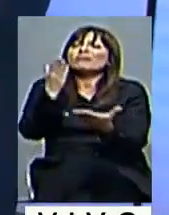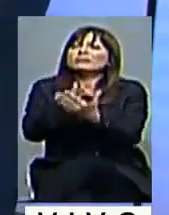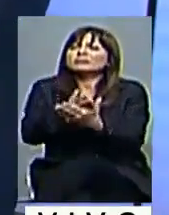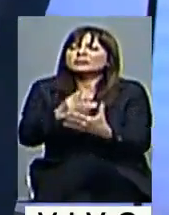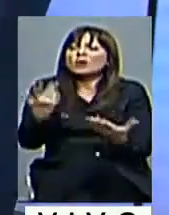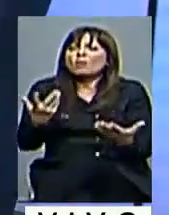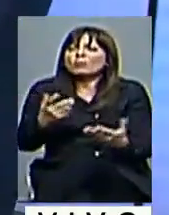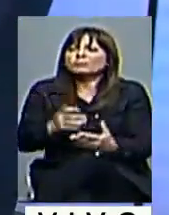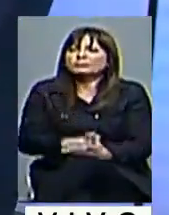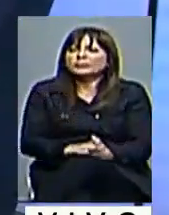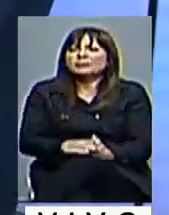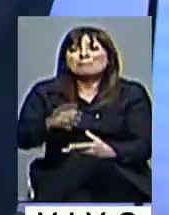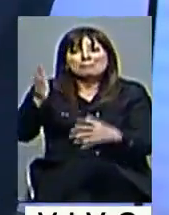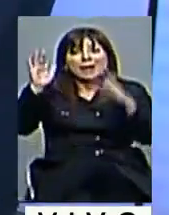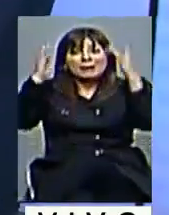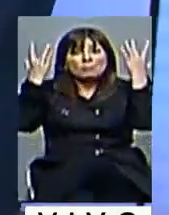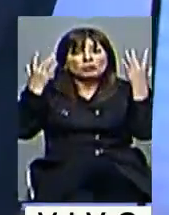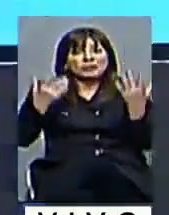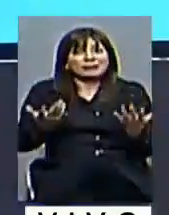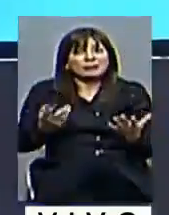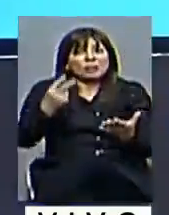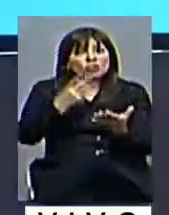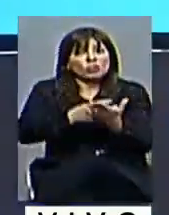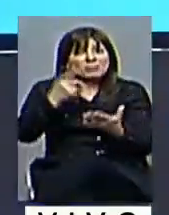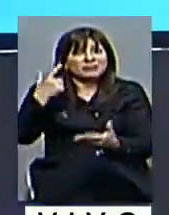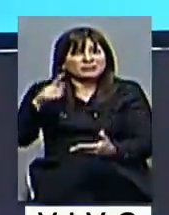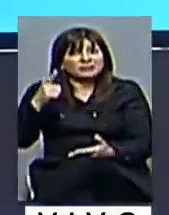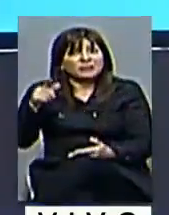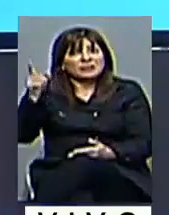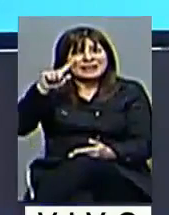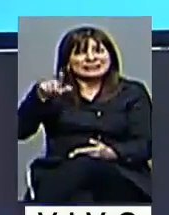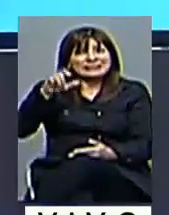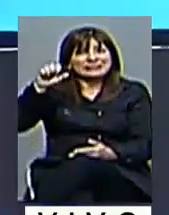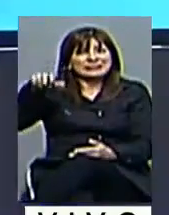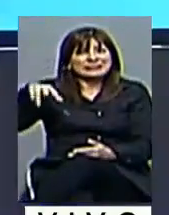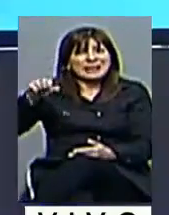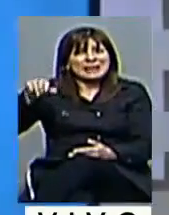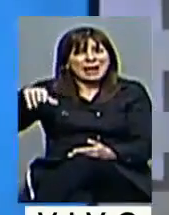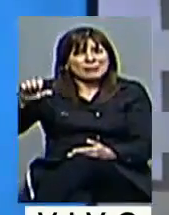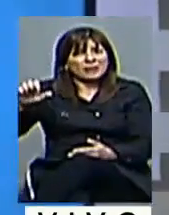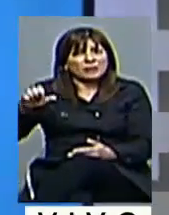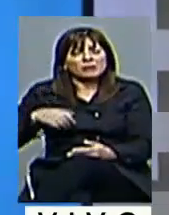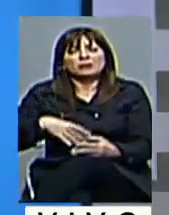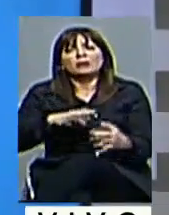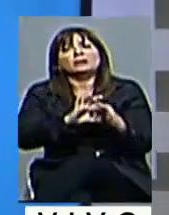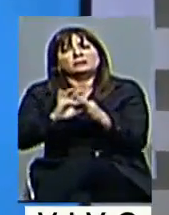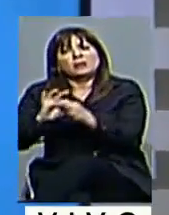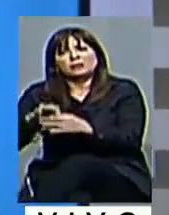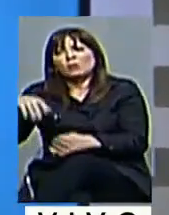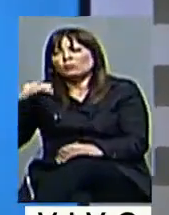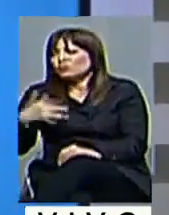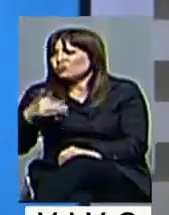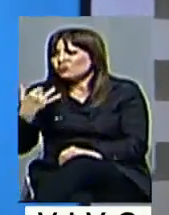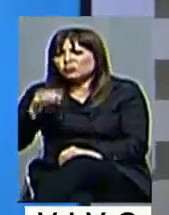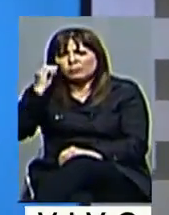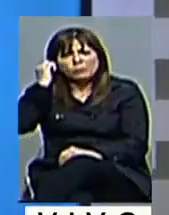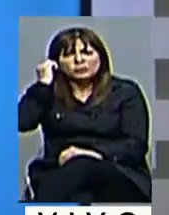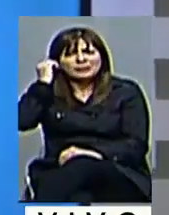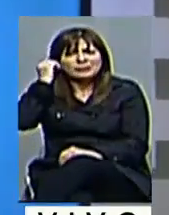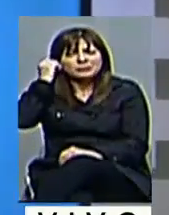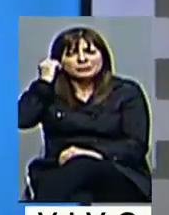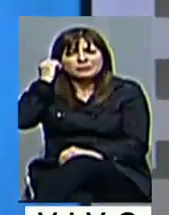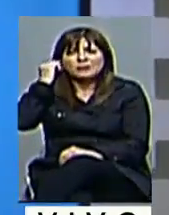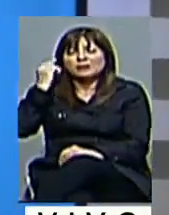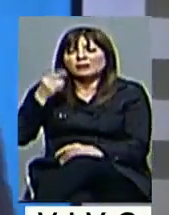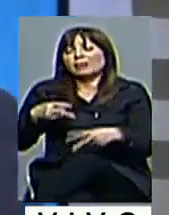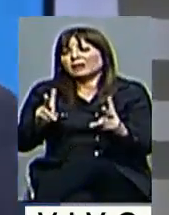impactante del 2017 fue el del Sename. Claro. Como movilización callejera, digamos. No, y que tenía un sentido tremendamente importantísimo, porque estamos hablando de derechos